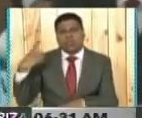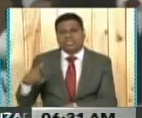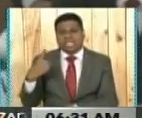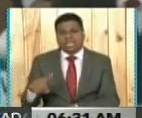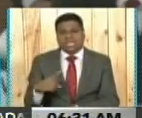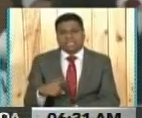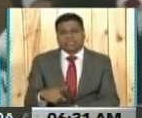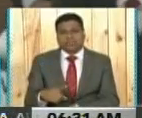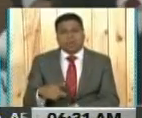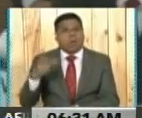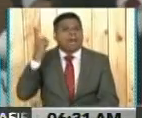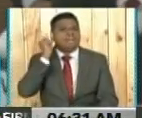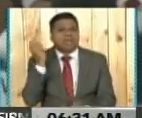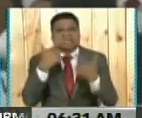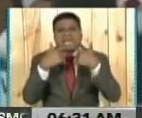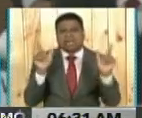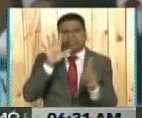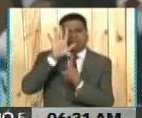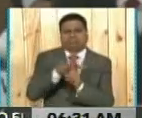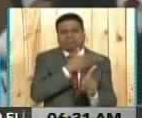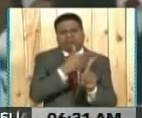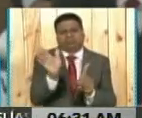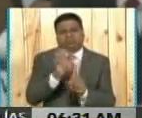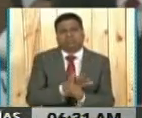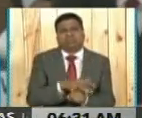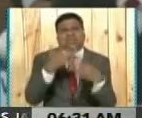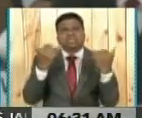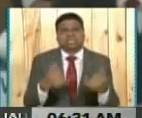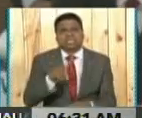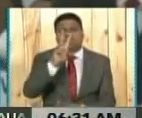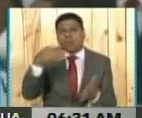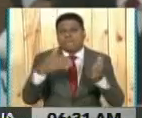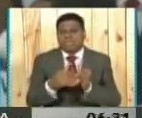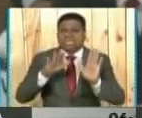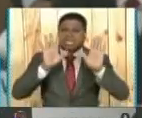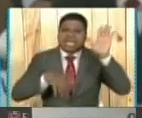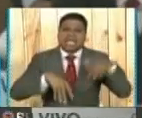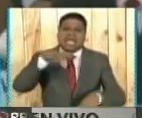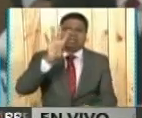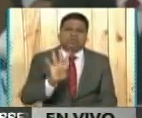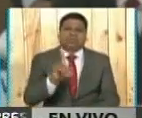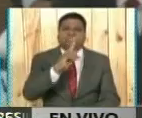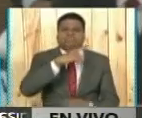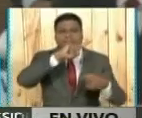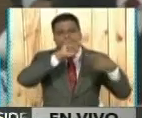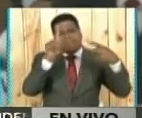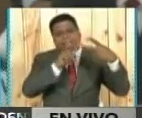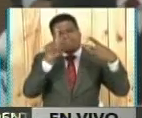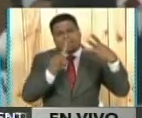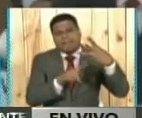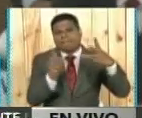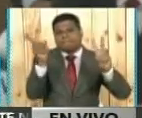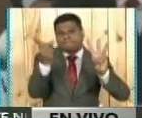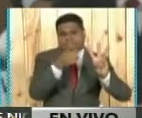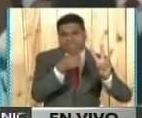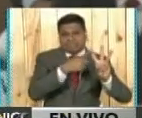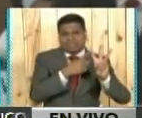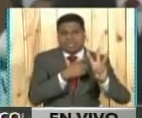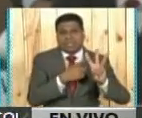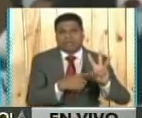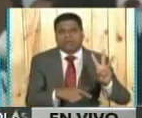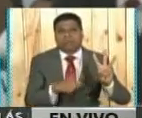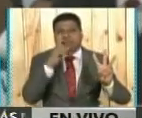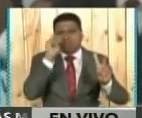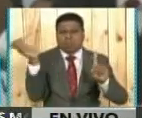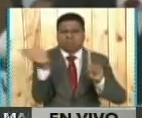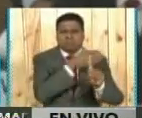Libre de Violencia, efectuada en noviembre de 2014, incluyó 3 tipos penales: el